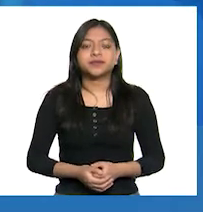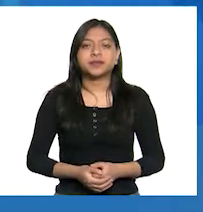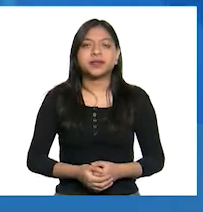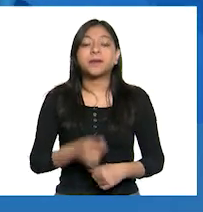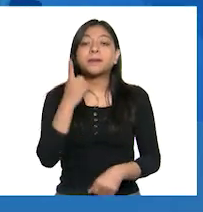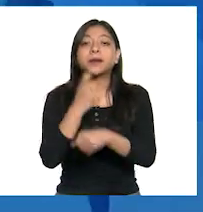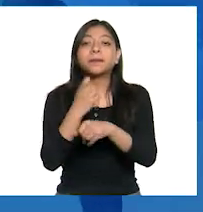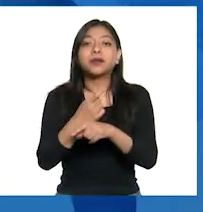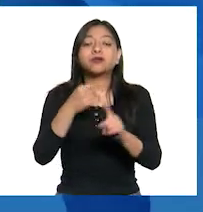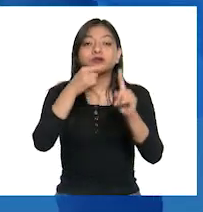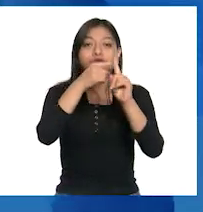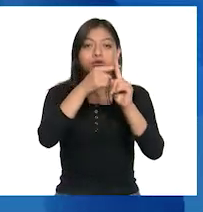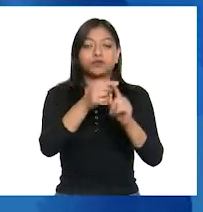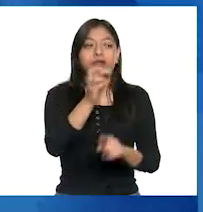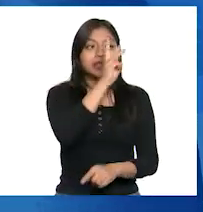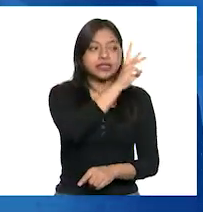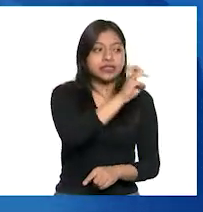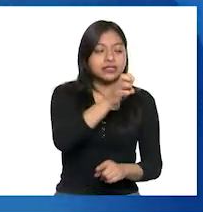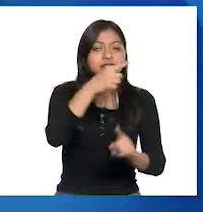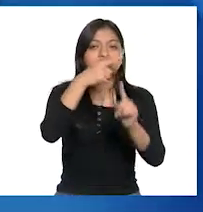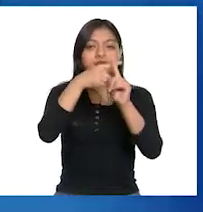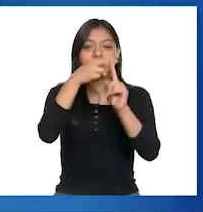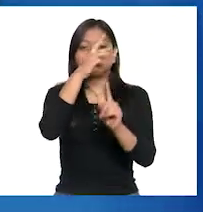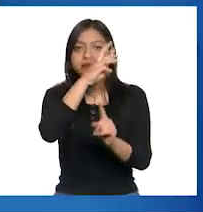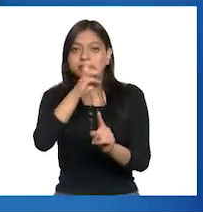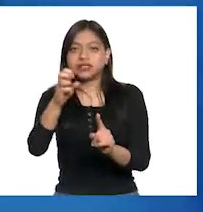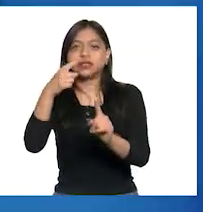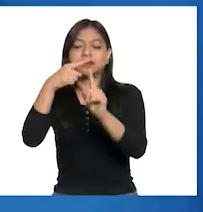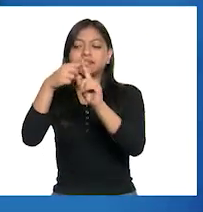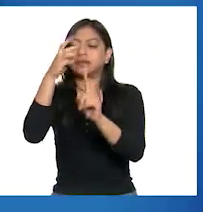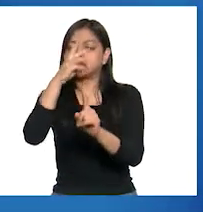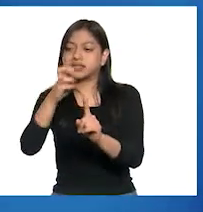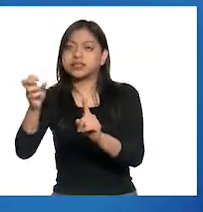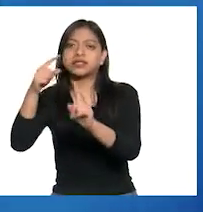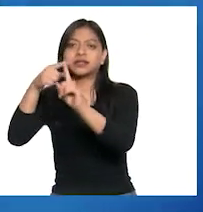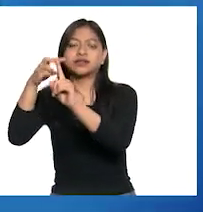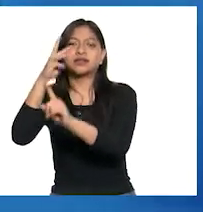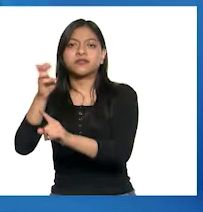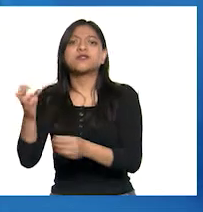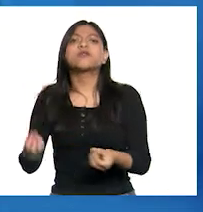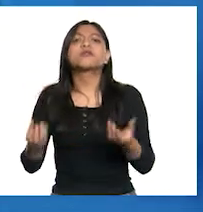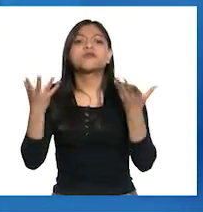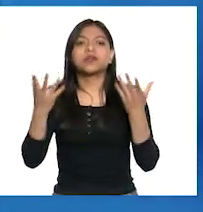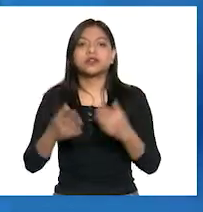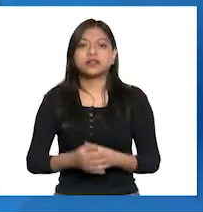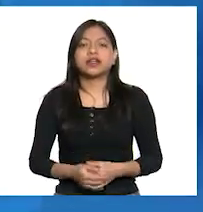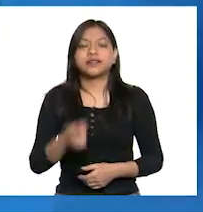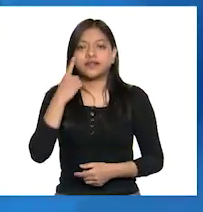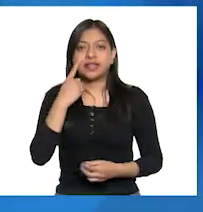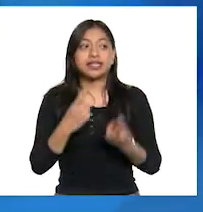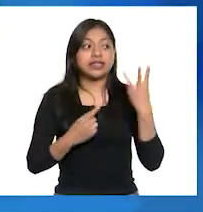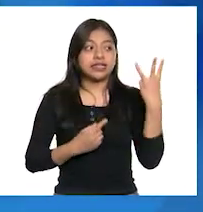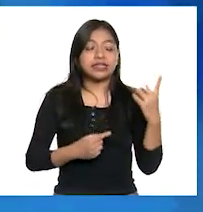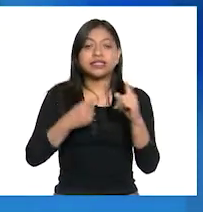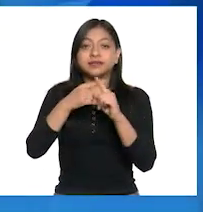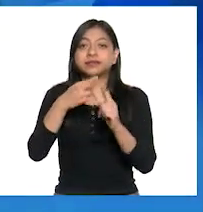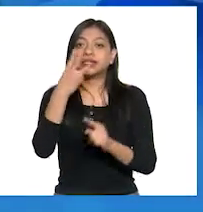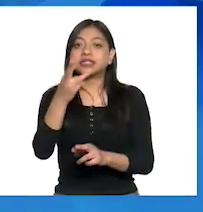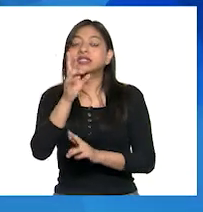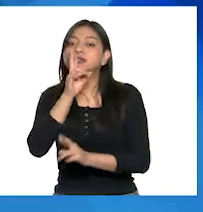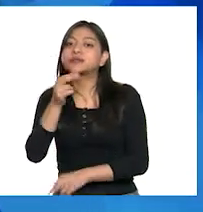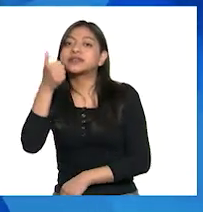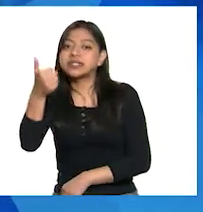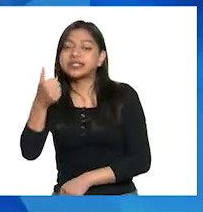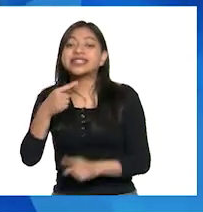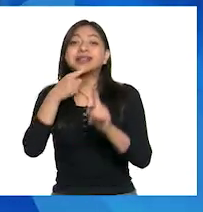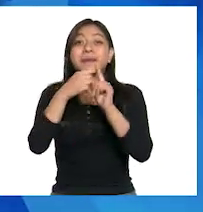es 300 más 300 más 300 más 300? 3 más 3 es igual a 6. Muy bien. Más 3